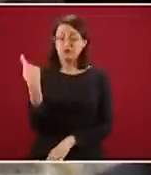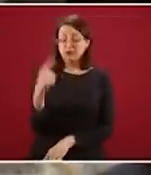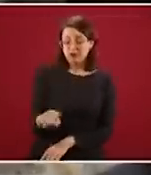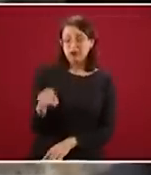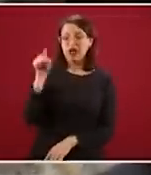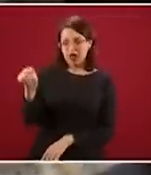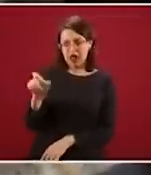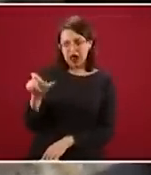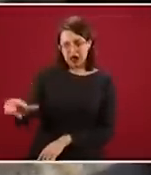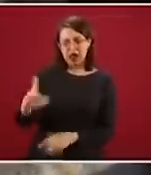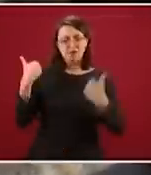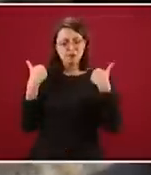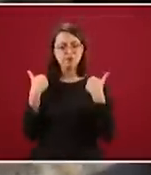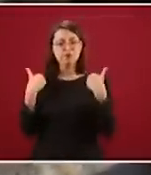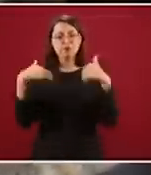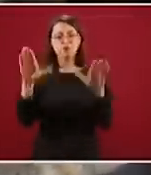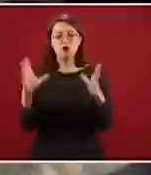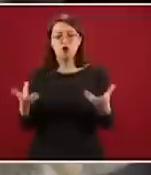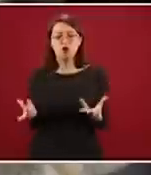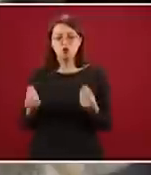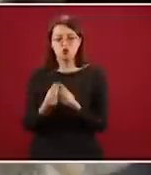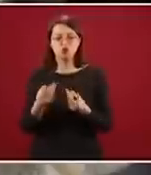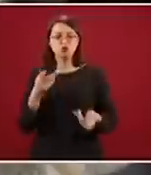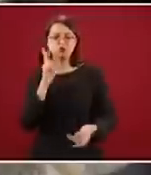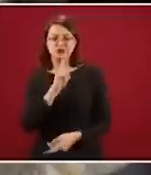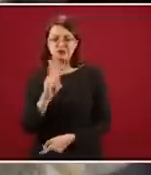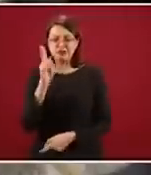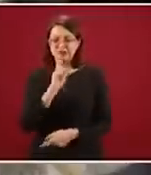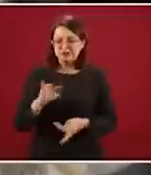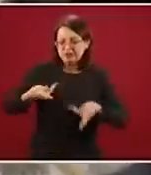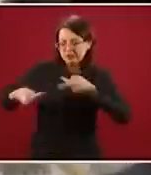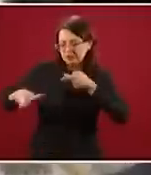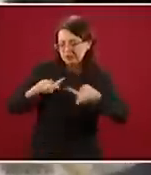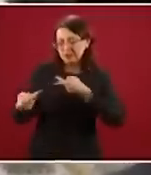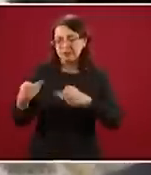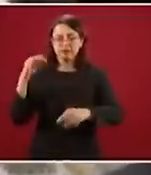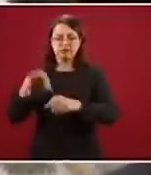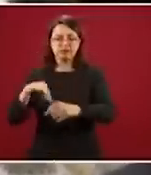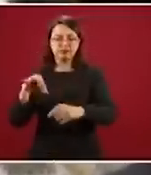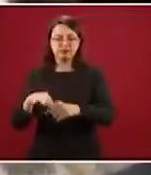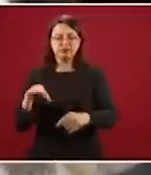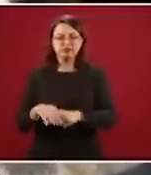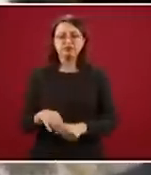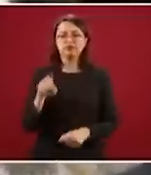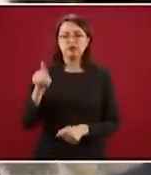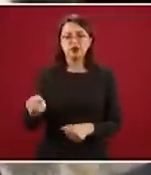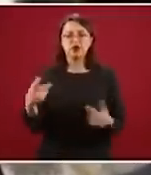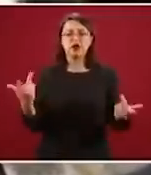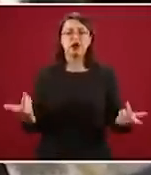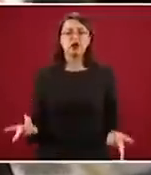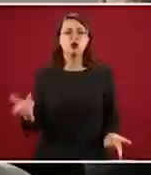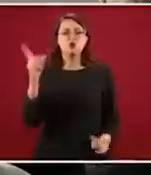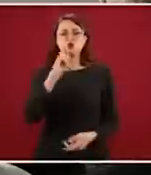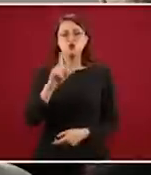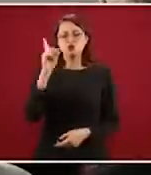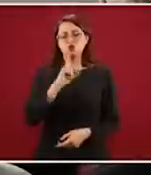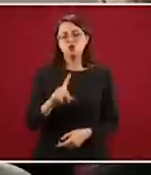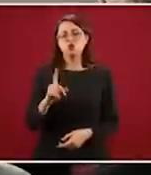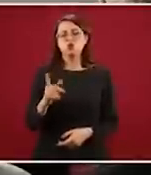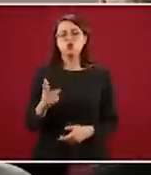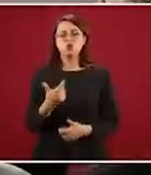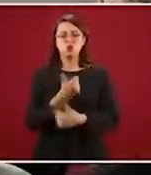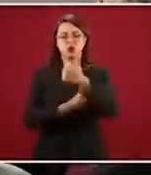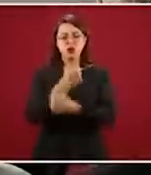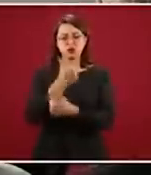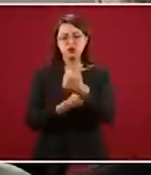parte del plan de irregularidades que impulsaba el PRI en la elección en la que participó la maestra Delfina Gómez. No sé